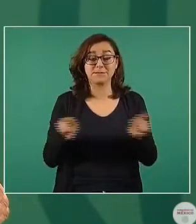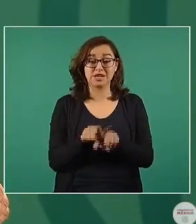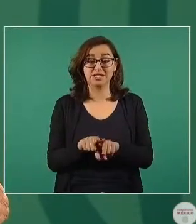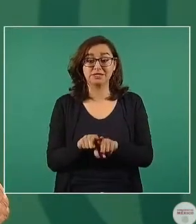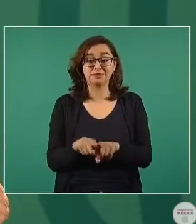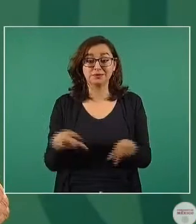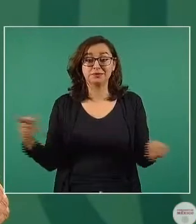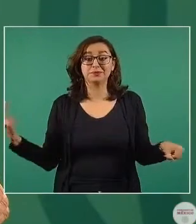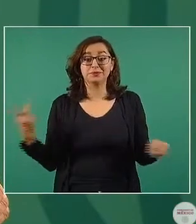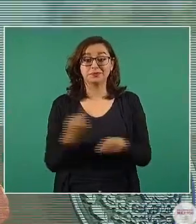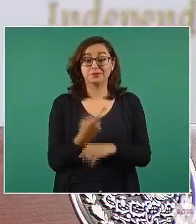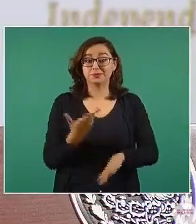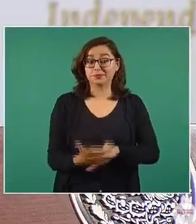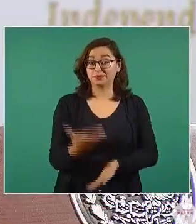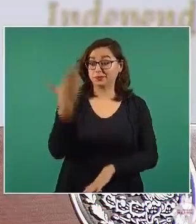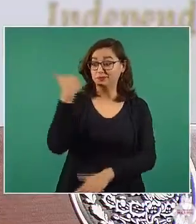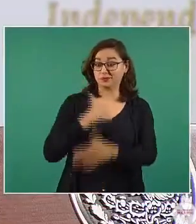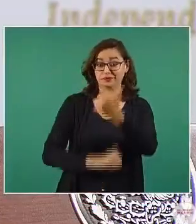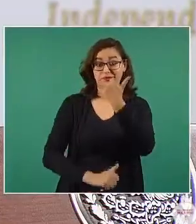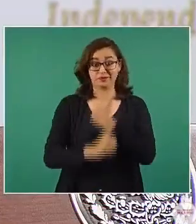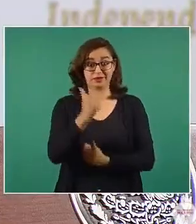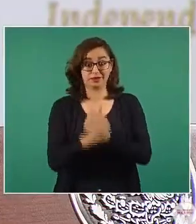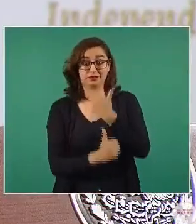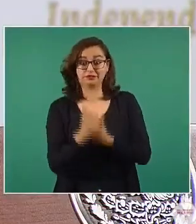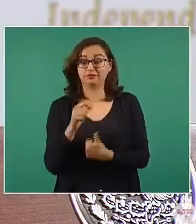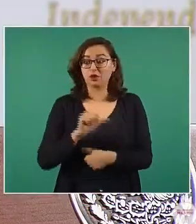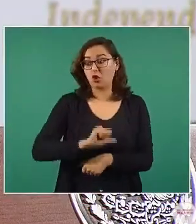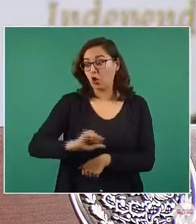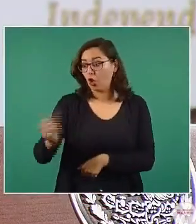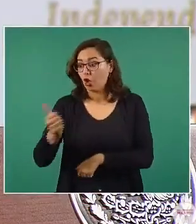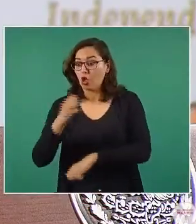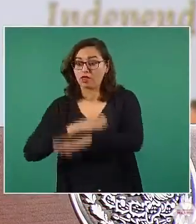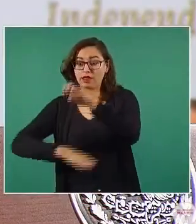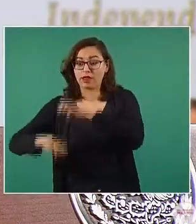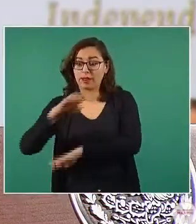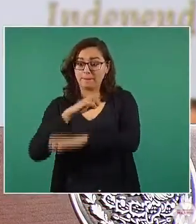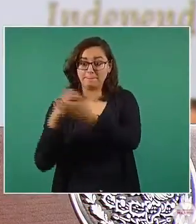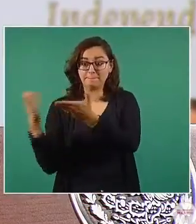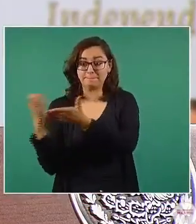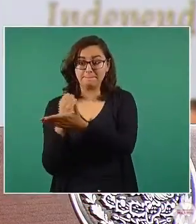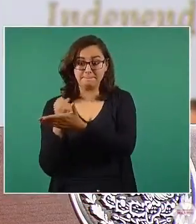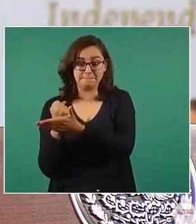hubo la licitación y ganó una empresa